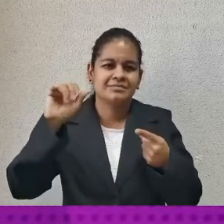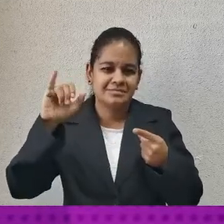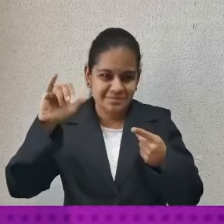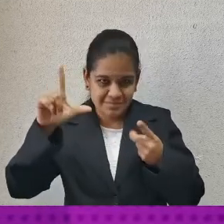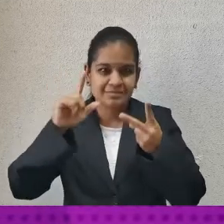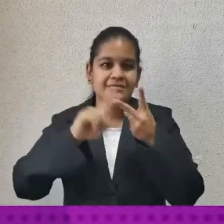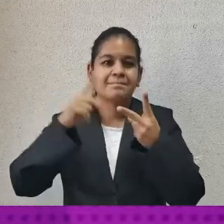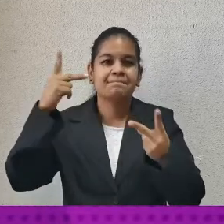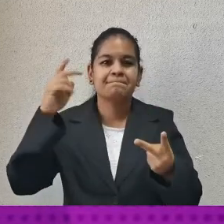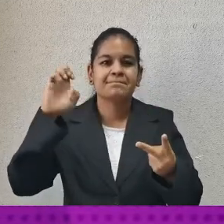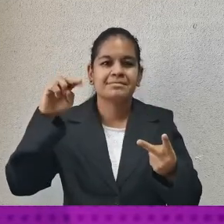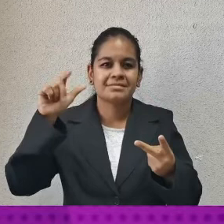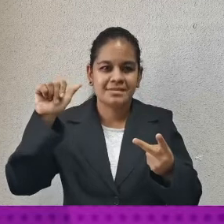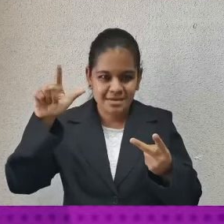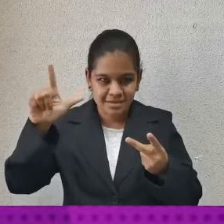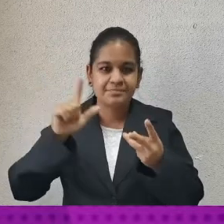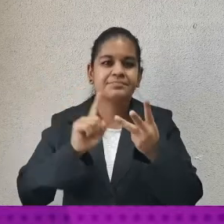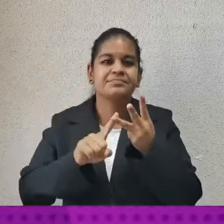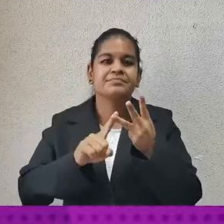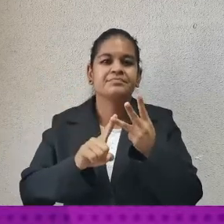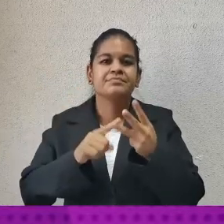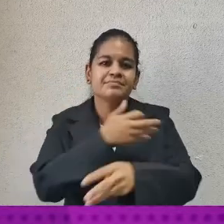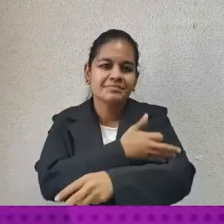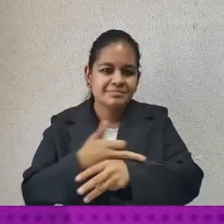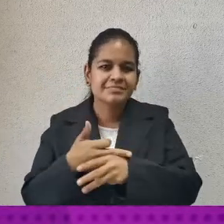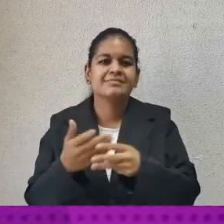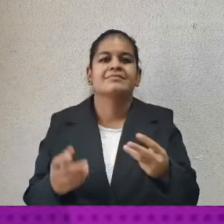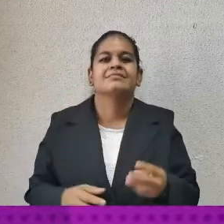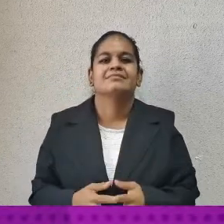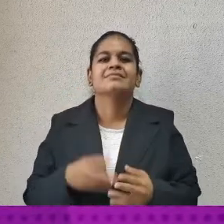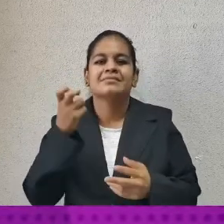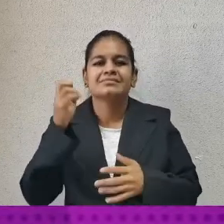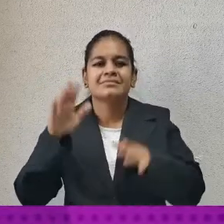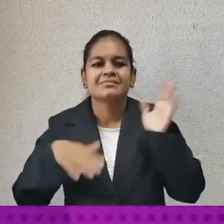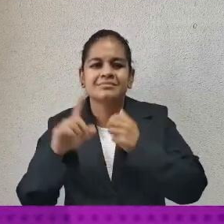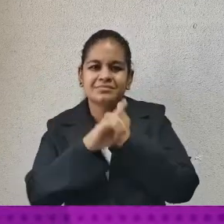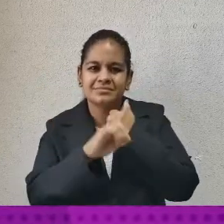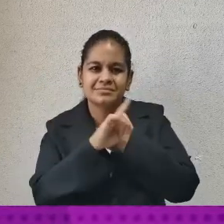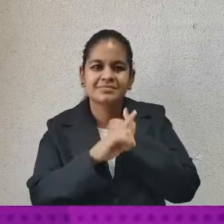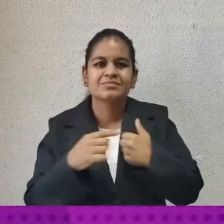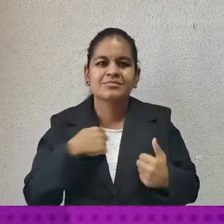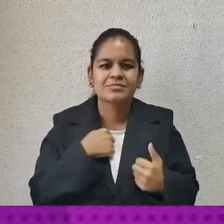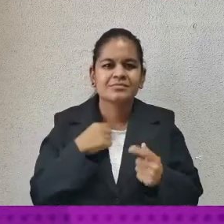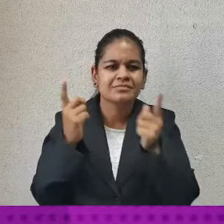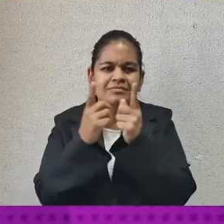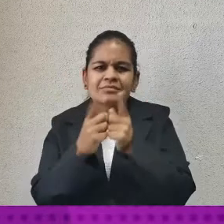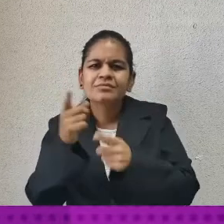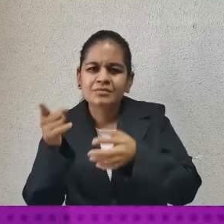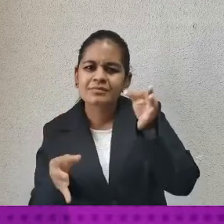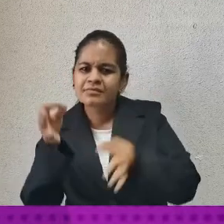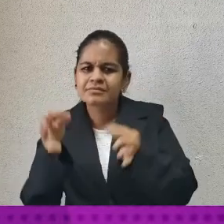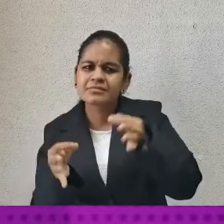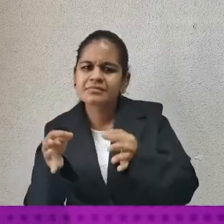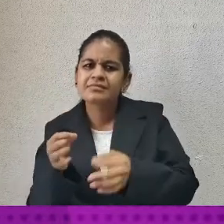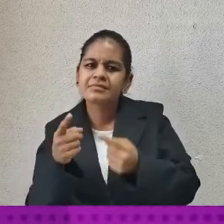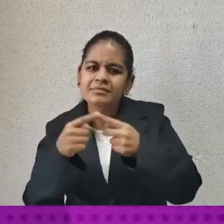Es decir, cuando hay una situación de controversia, nosotros podemos acudir ante un tribunal para que ese tribunal, en forma